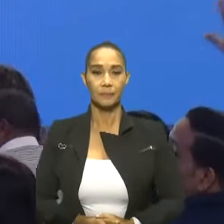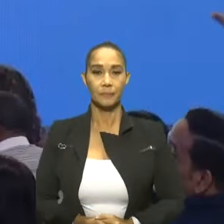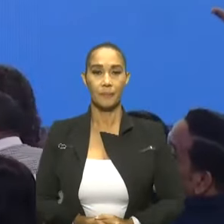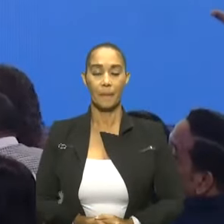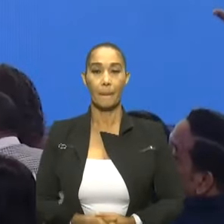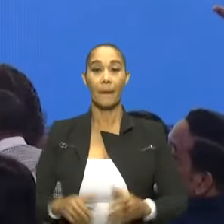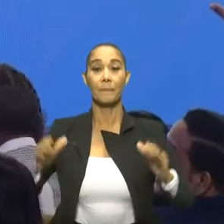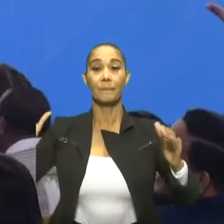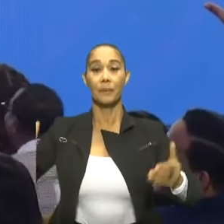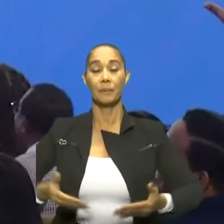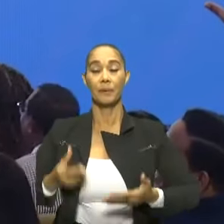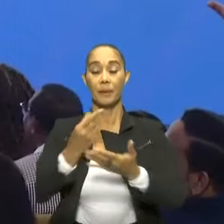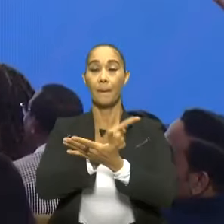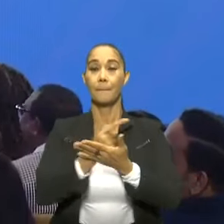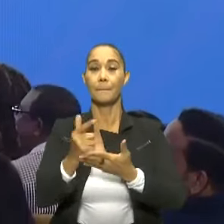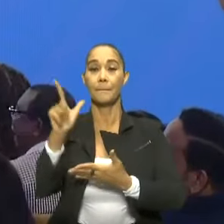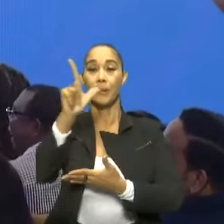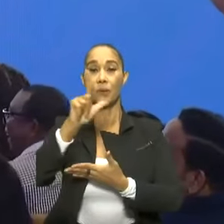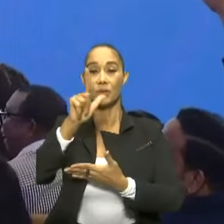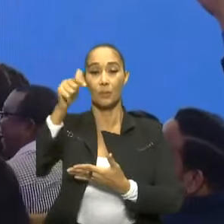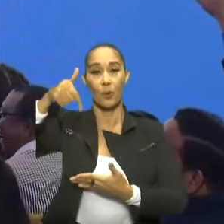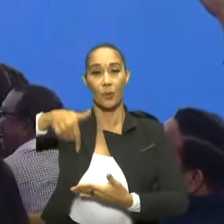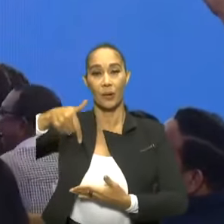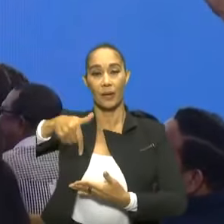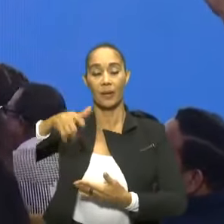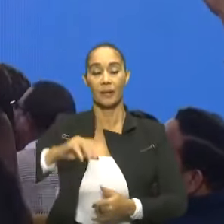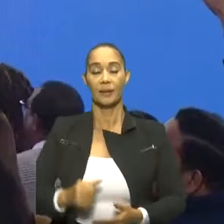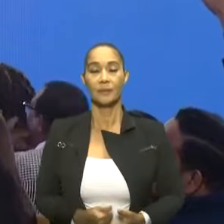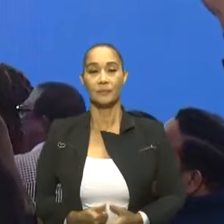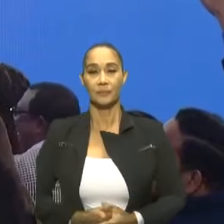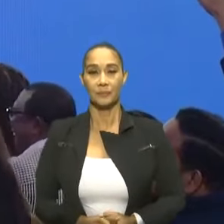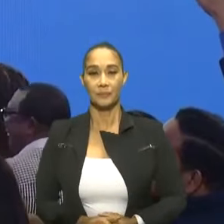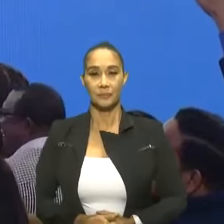Te invito a que esté aquí el próximo lunes.